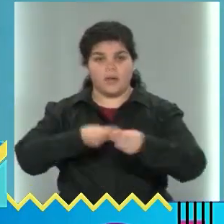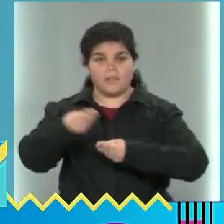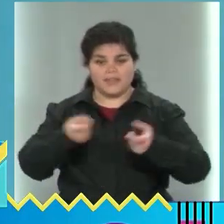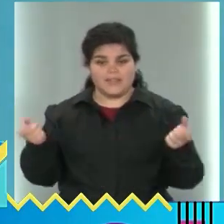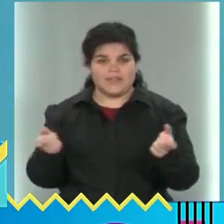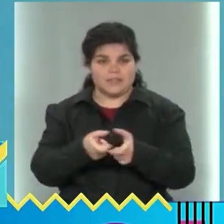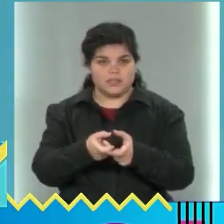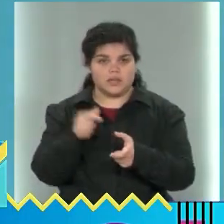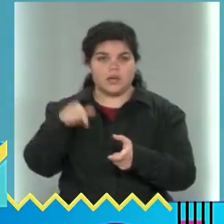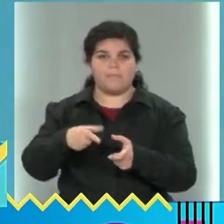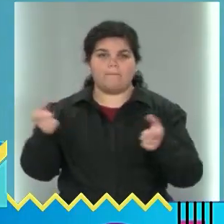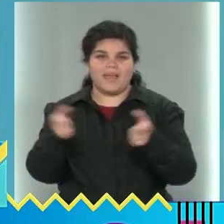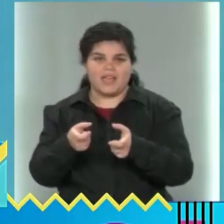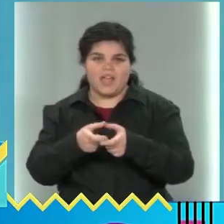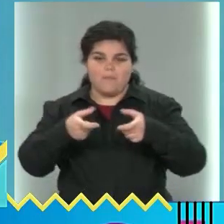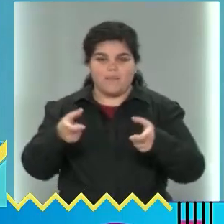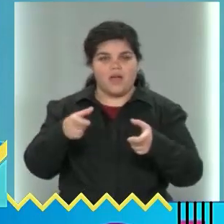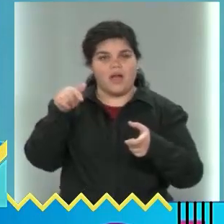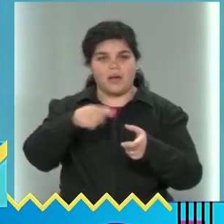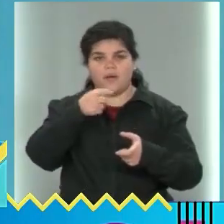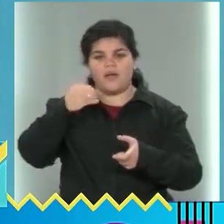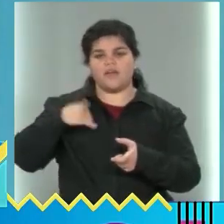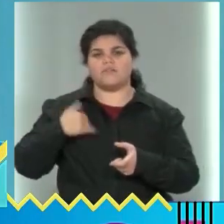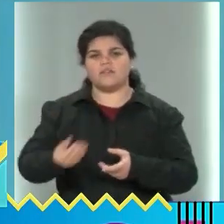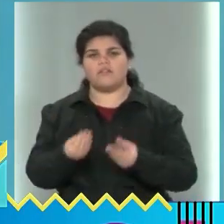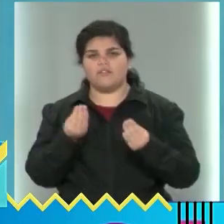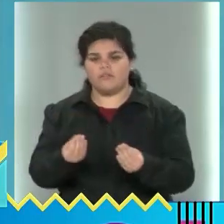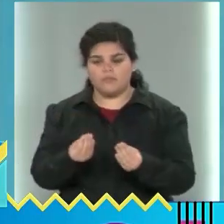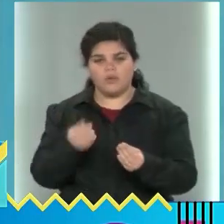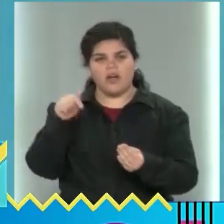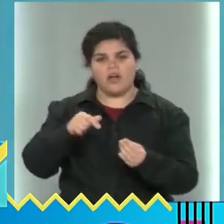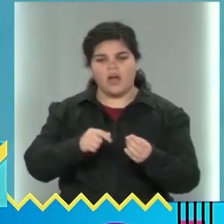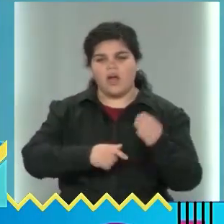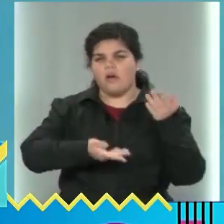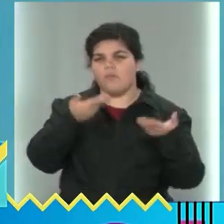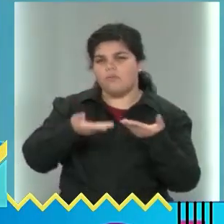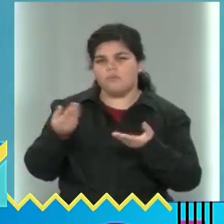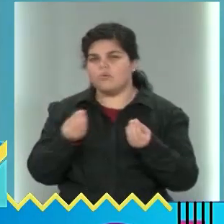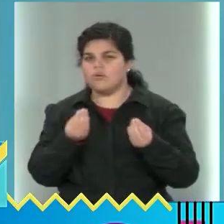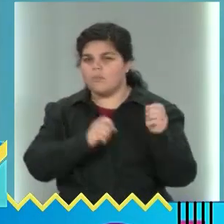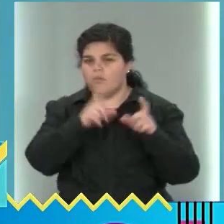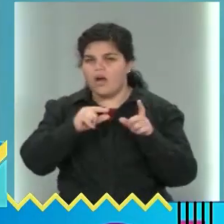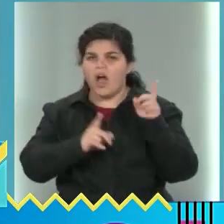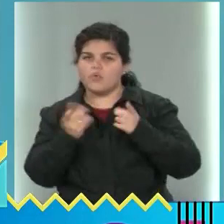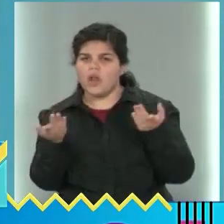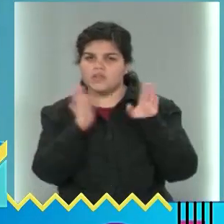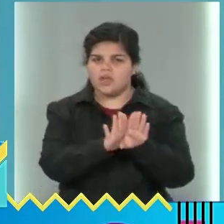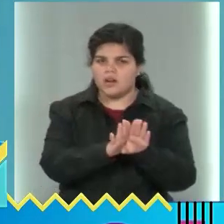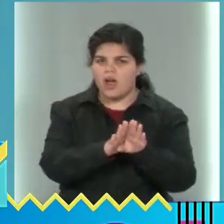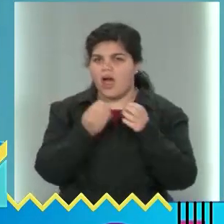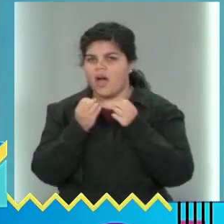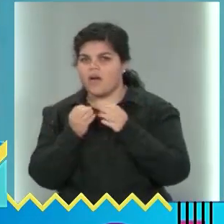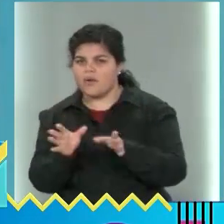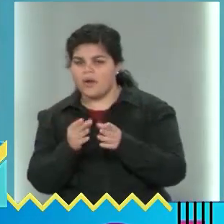medianas empresas en nuestro país. ¿Cómo están? ¿Cuál es el balance que se puede hacer de ellas? ¿Se han cerrado? ¿Se han abierto? ¿Cómo se